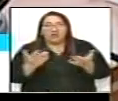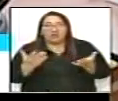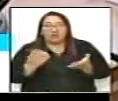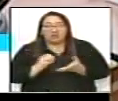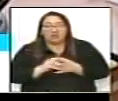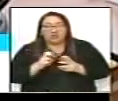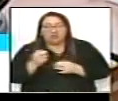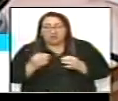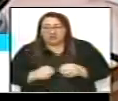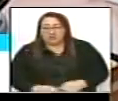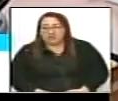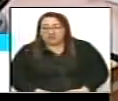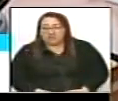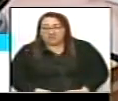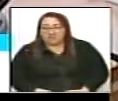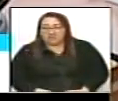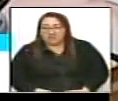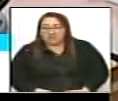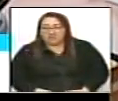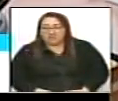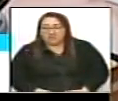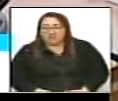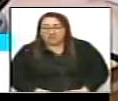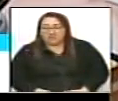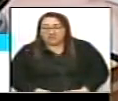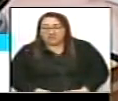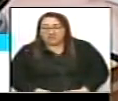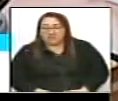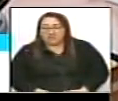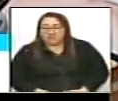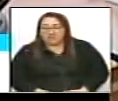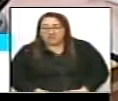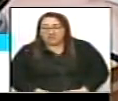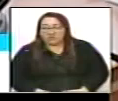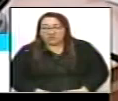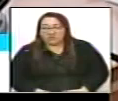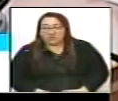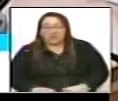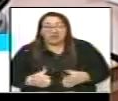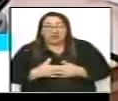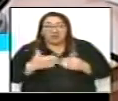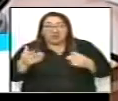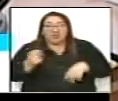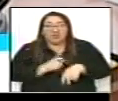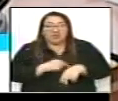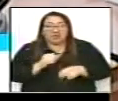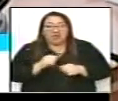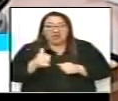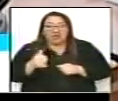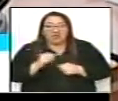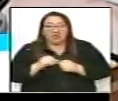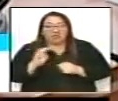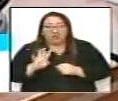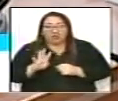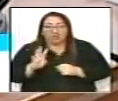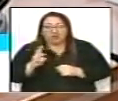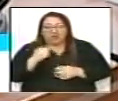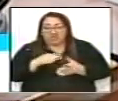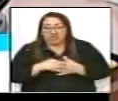impactado económicamente. Efectivamente, de las 12 adendas, la mayor parte son por ampliaciones de plazo, y la adenda número 4 es la única que